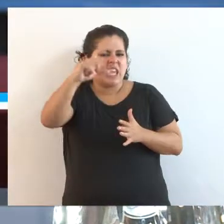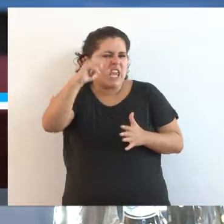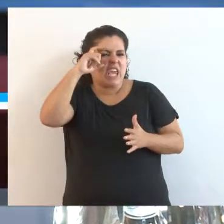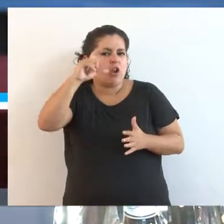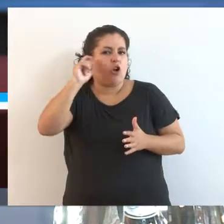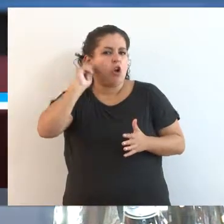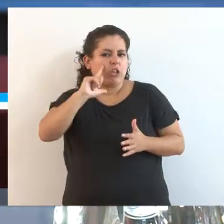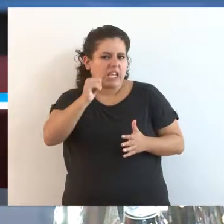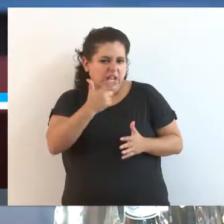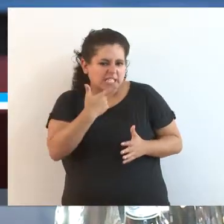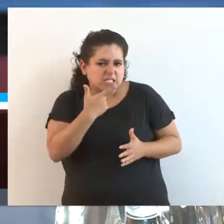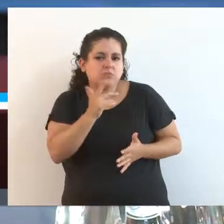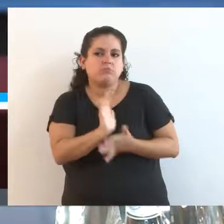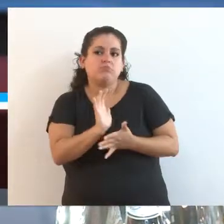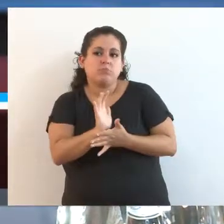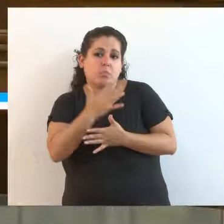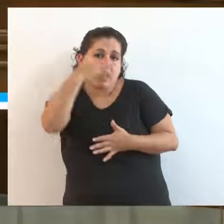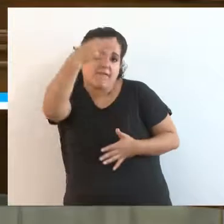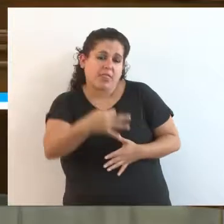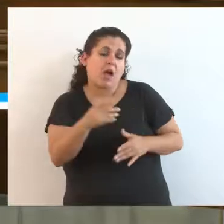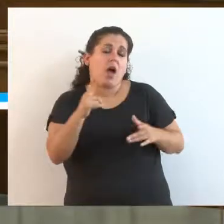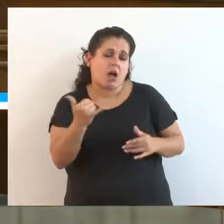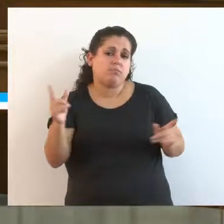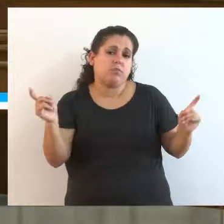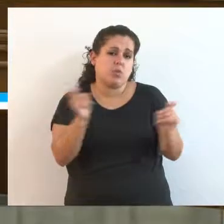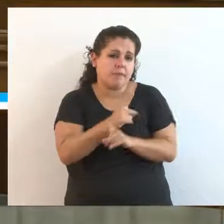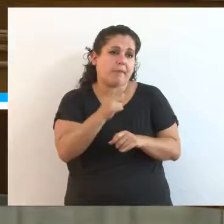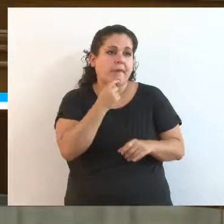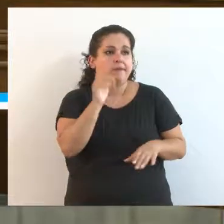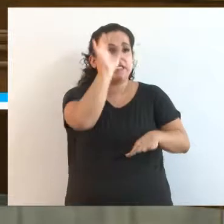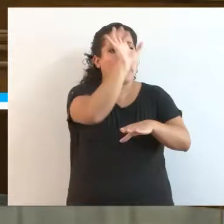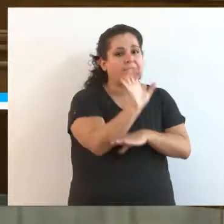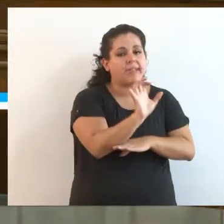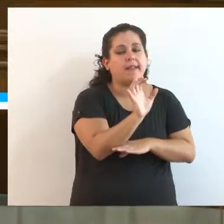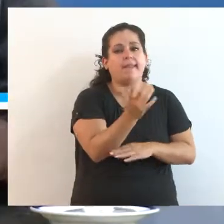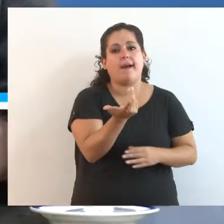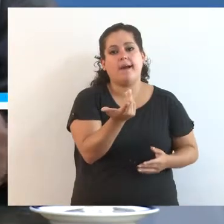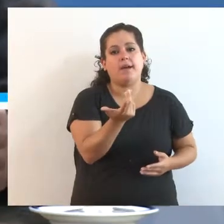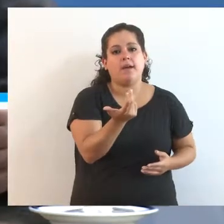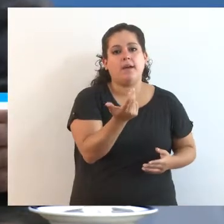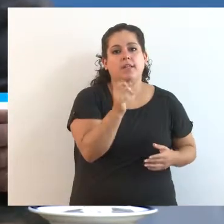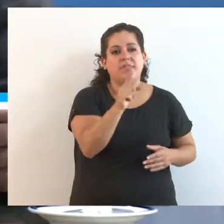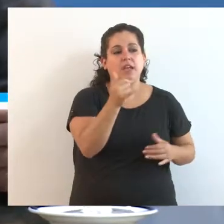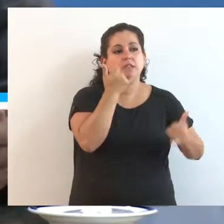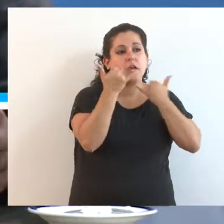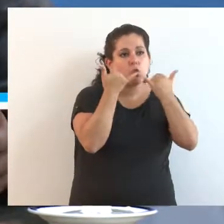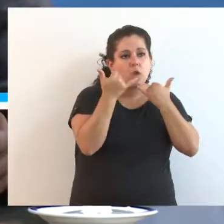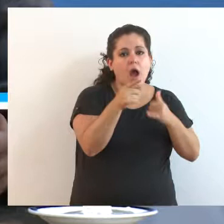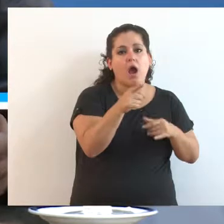más ecológicas, por decirlo entre comillas, porque en realidad es toda una polémica esto si las antenas